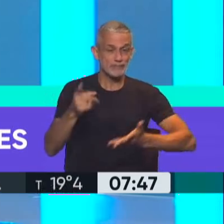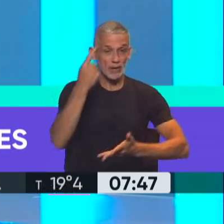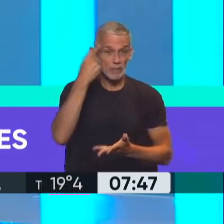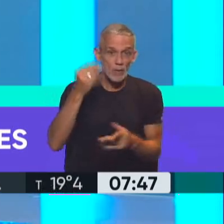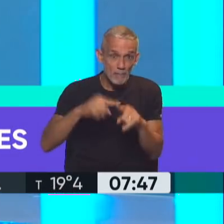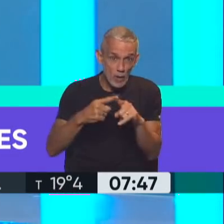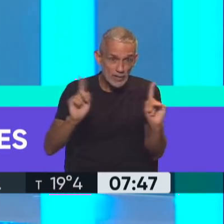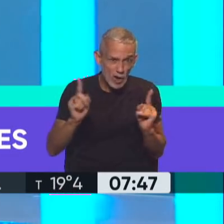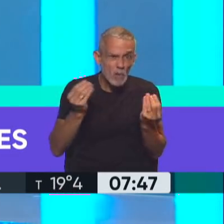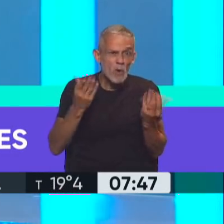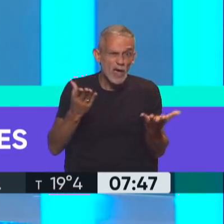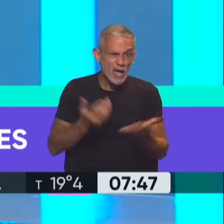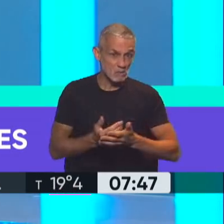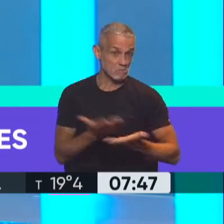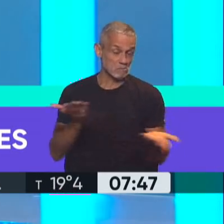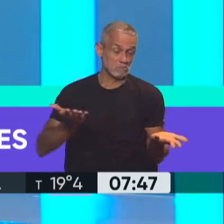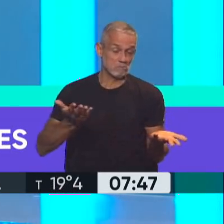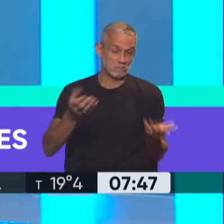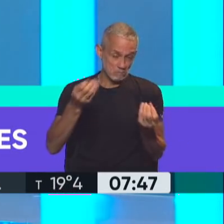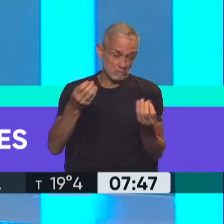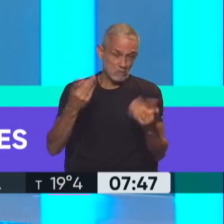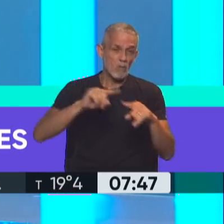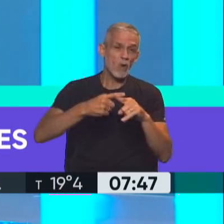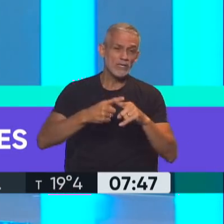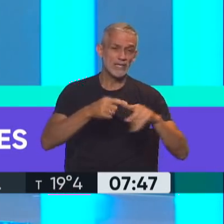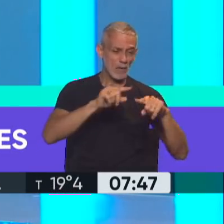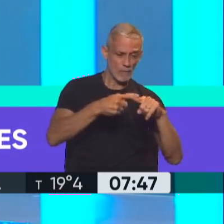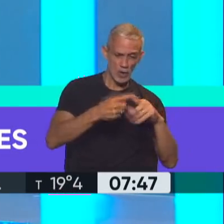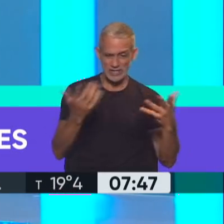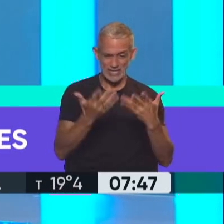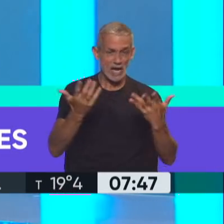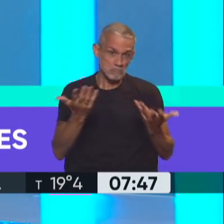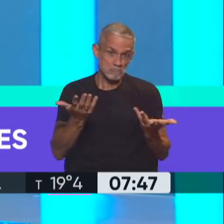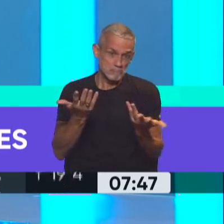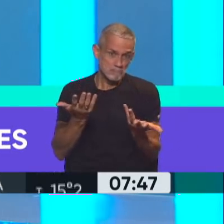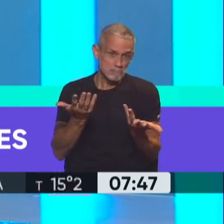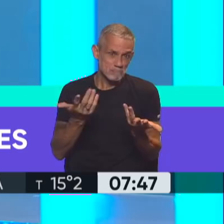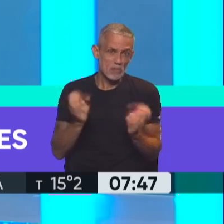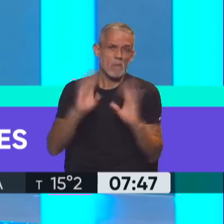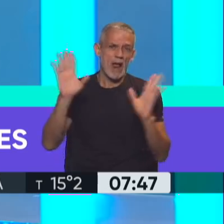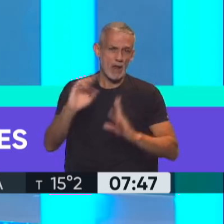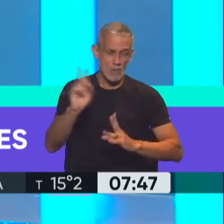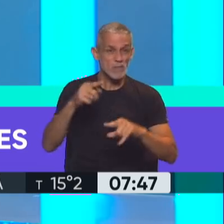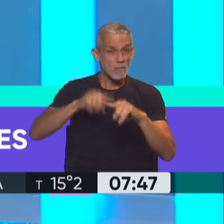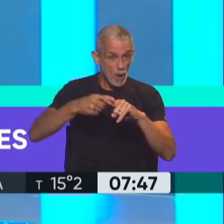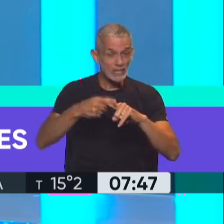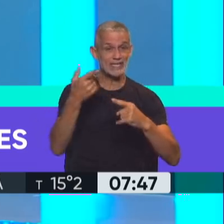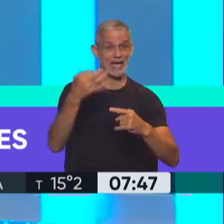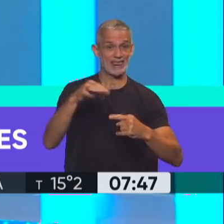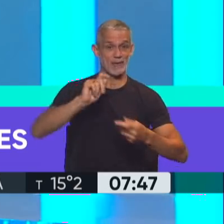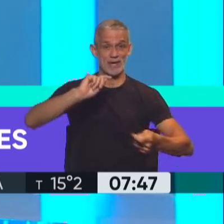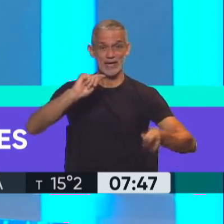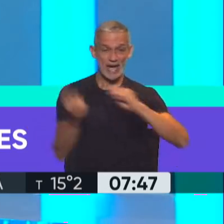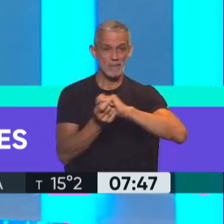sería político pienso no sea justamente la política debiera ser la encargada de transformar la realidad